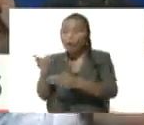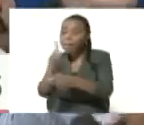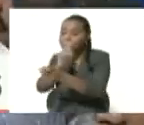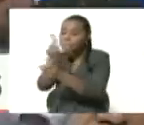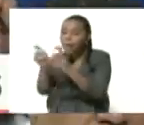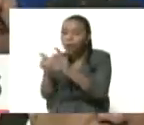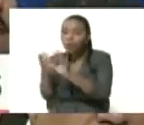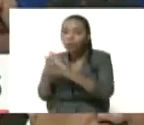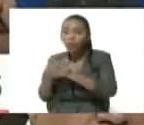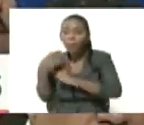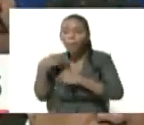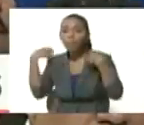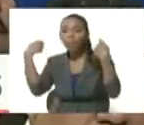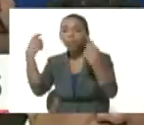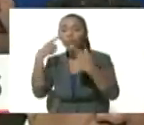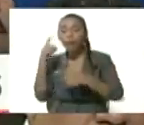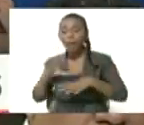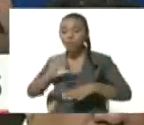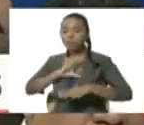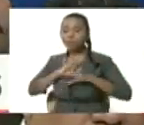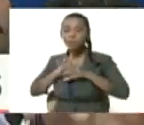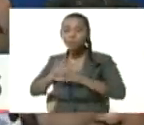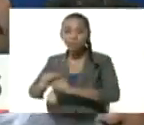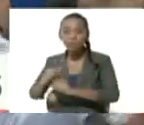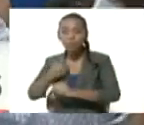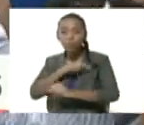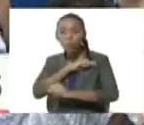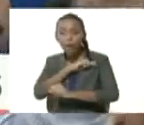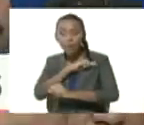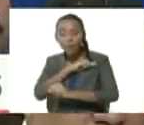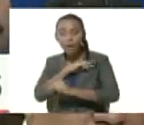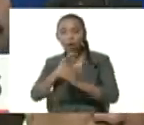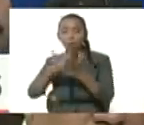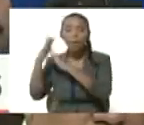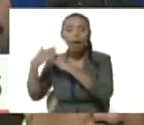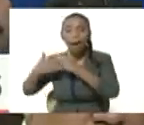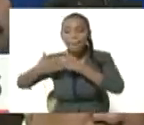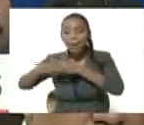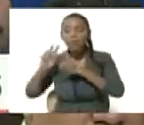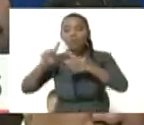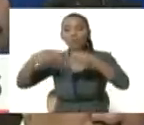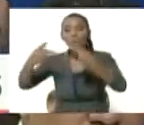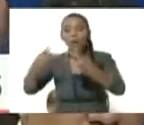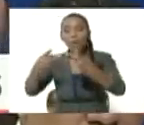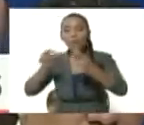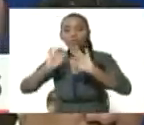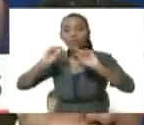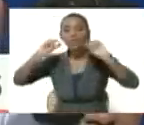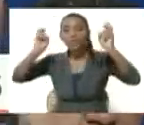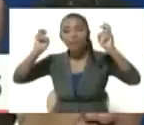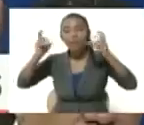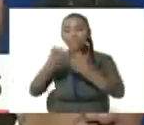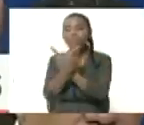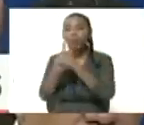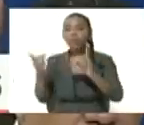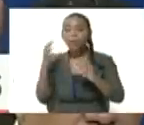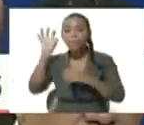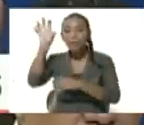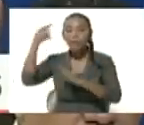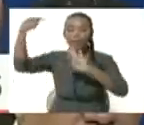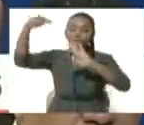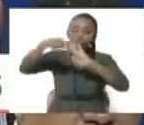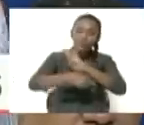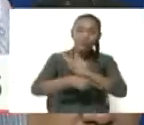nuestro pueblo para el empoderamiento de nuestras comunas va a abrir un nuevo escenario de democracia para nuestro país, de profundización